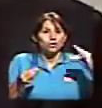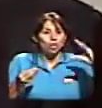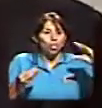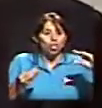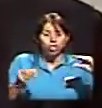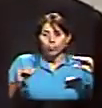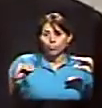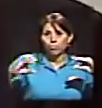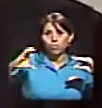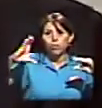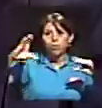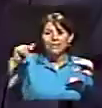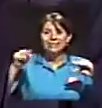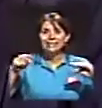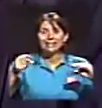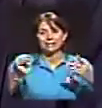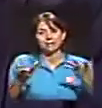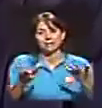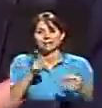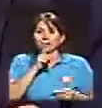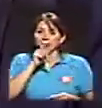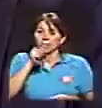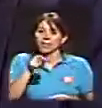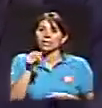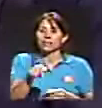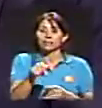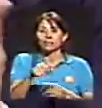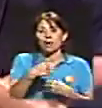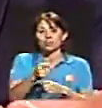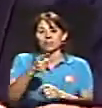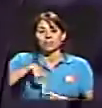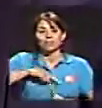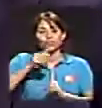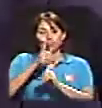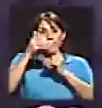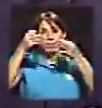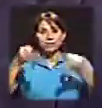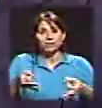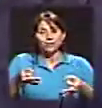estas decisiones. Sí, es cierto, a cualquier